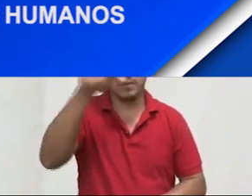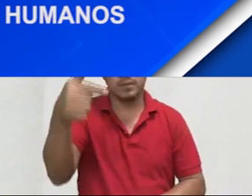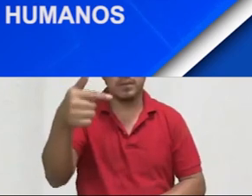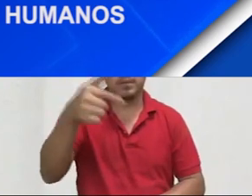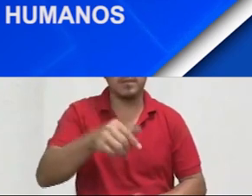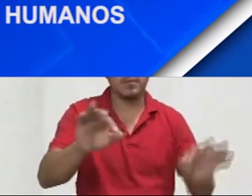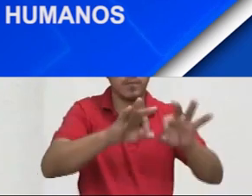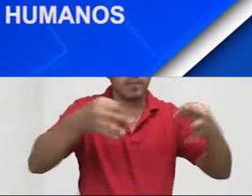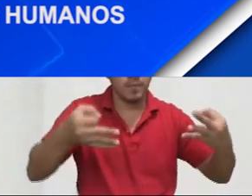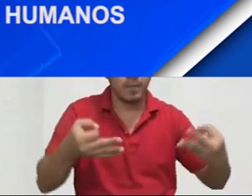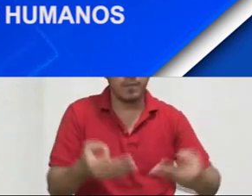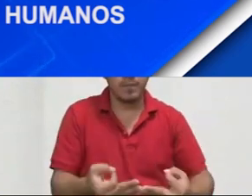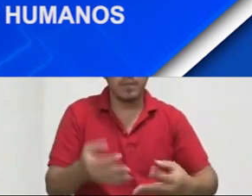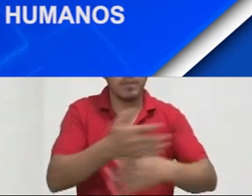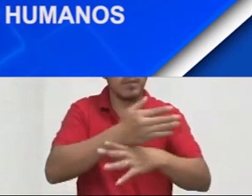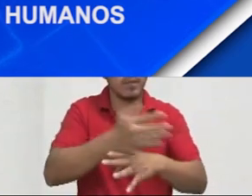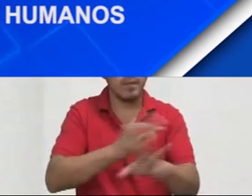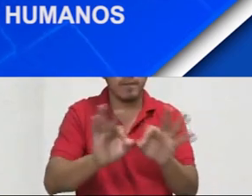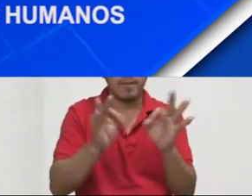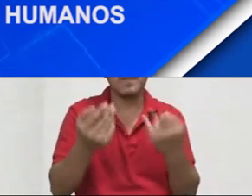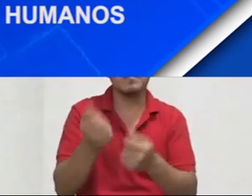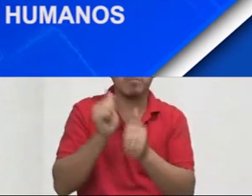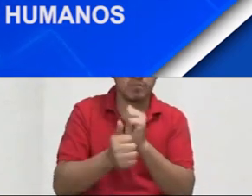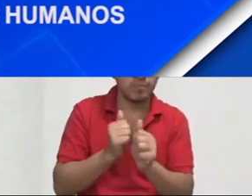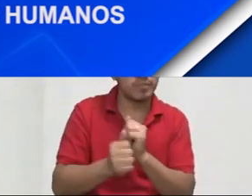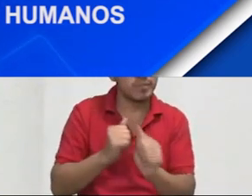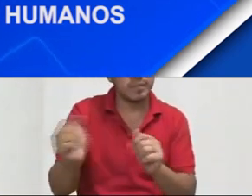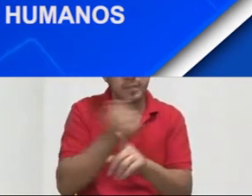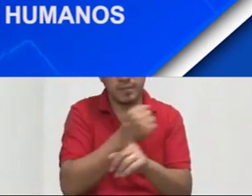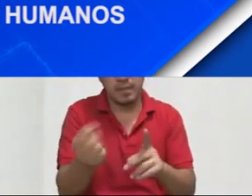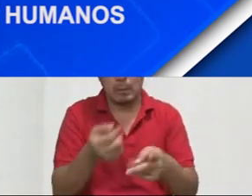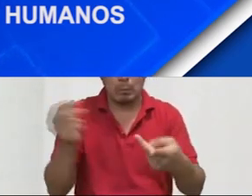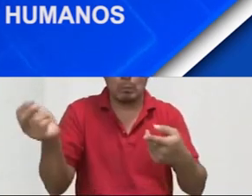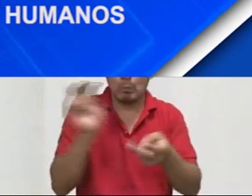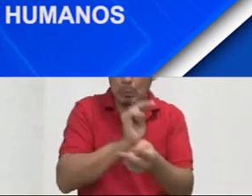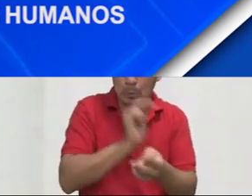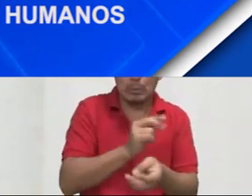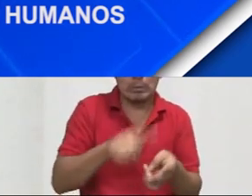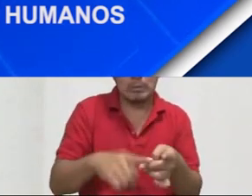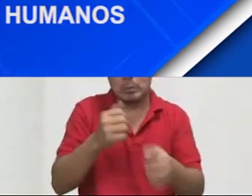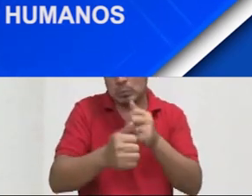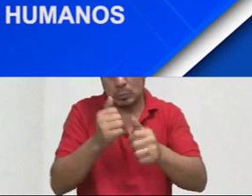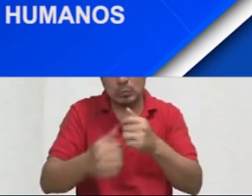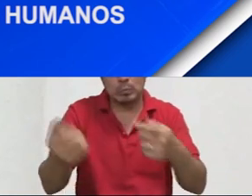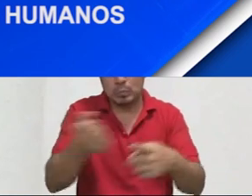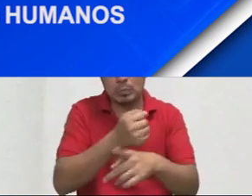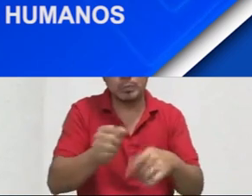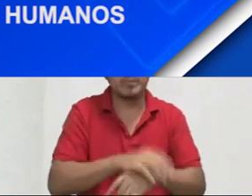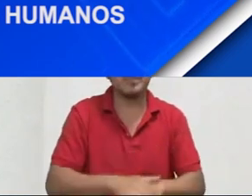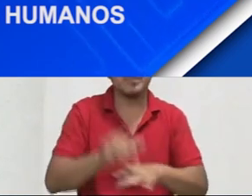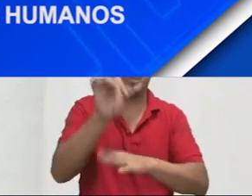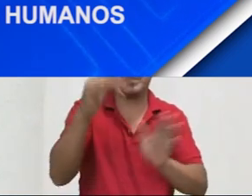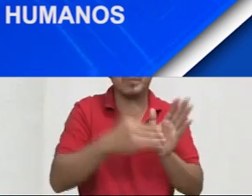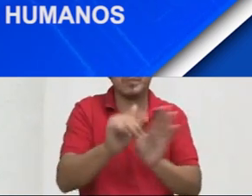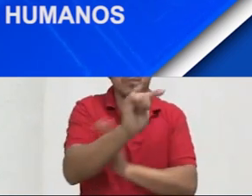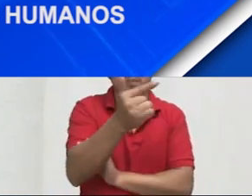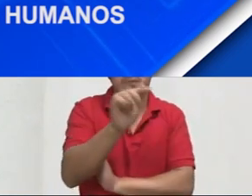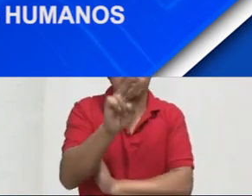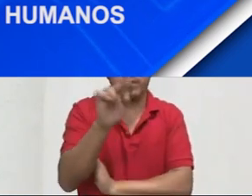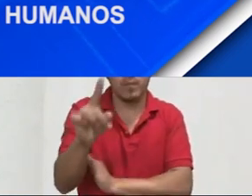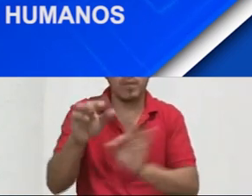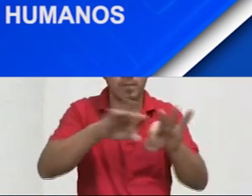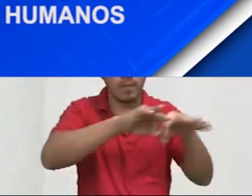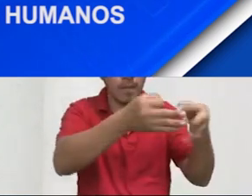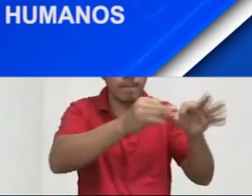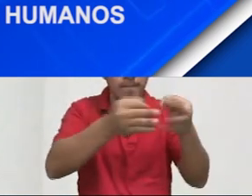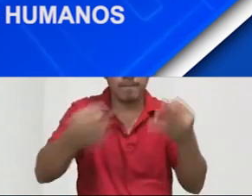737 familias con personas que han sufrido violencia, violaciones y agresiones sexuales; 1.721 familias